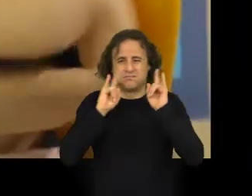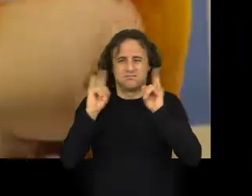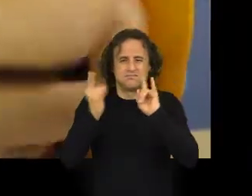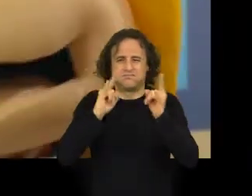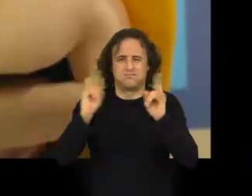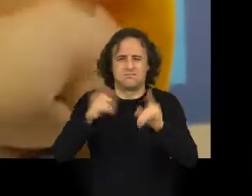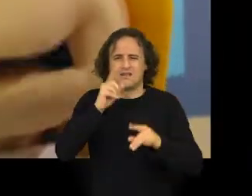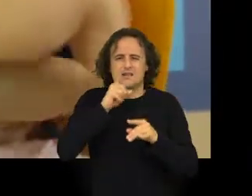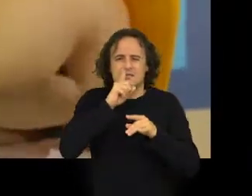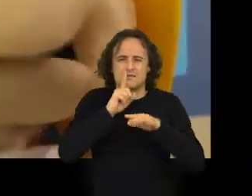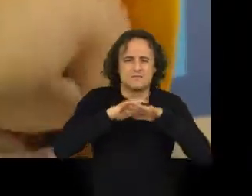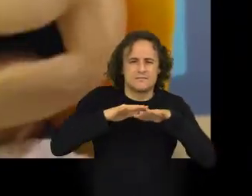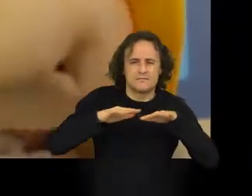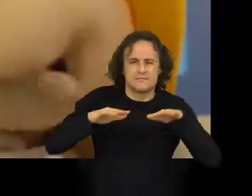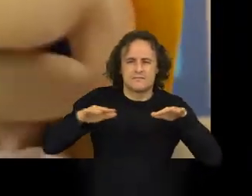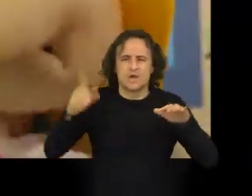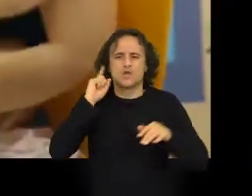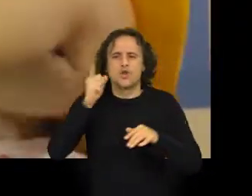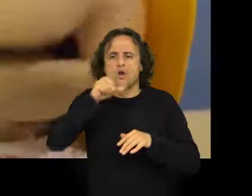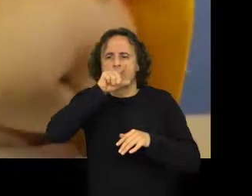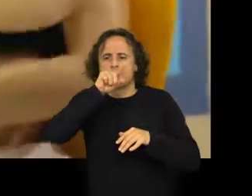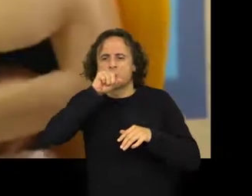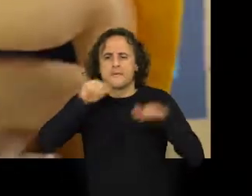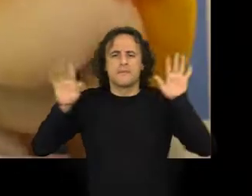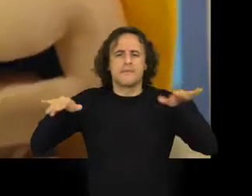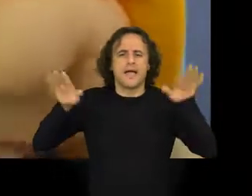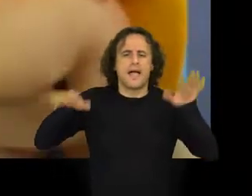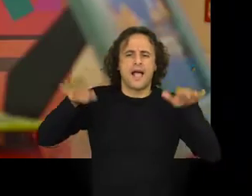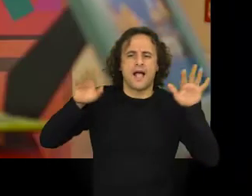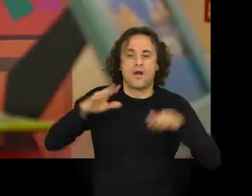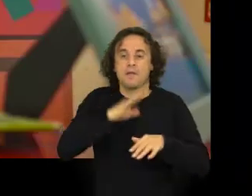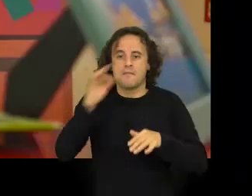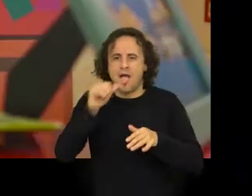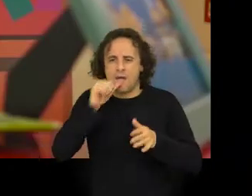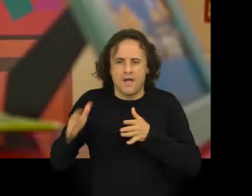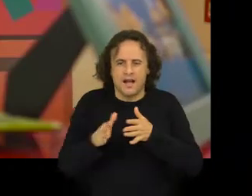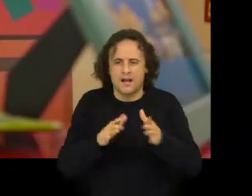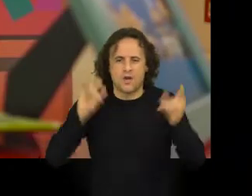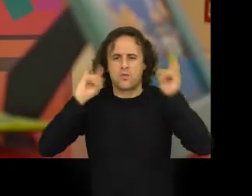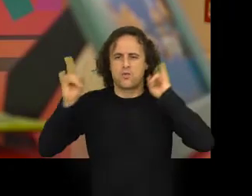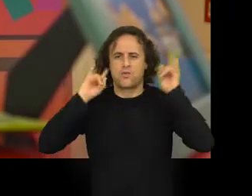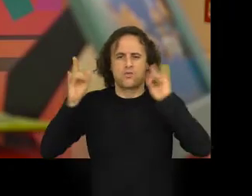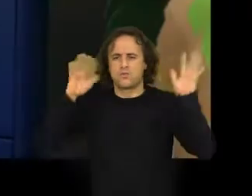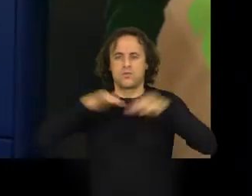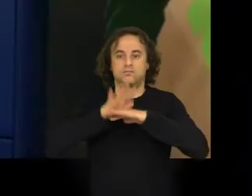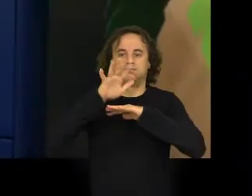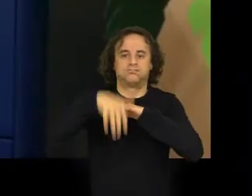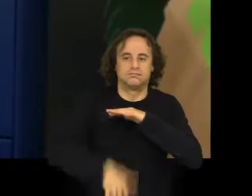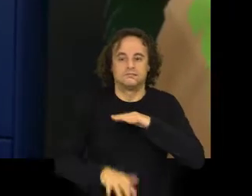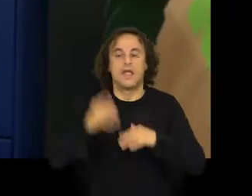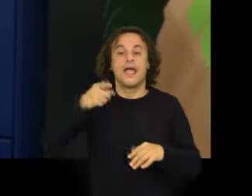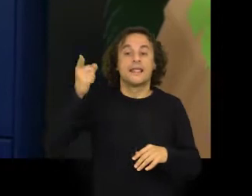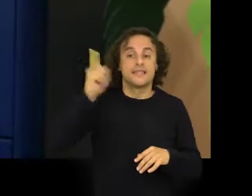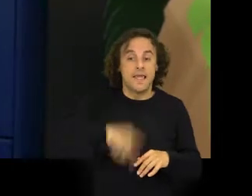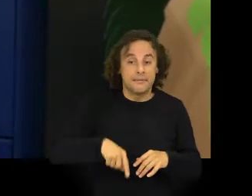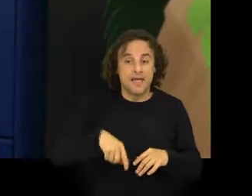mesta e silenciosa, na que só se oía o rechocho dos paxaros e o balbordo dos regatos. De vez en cando,